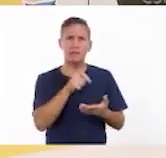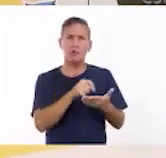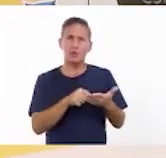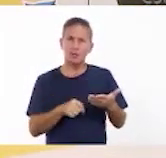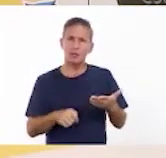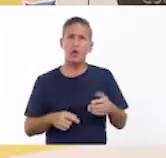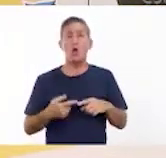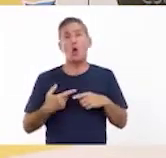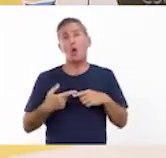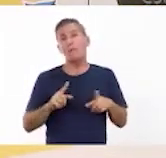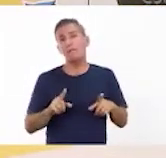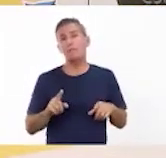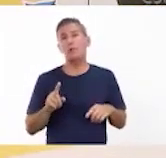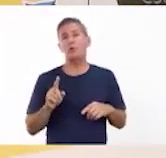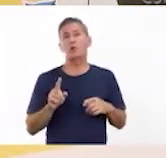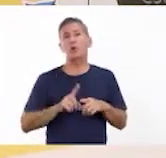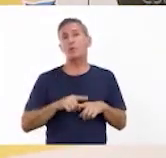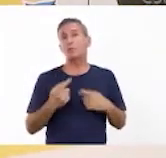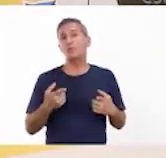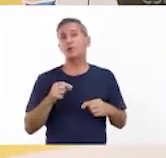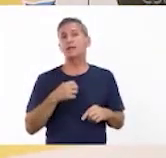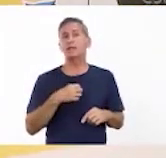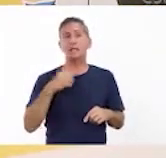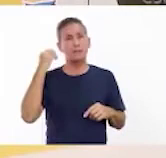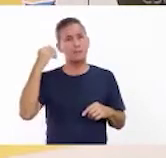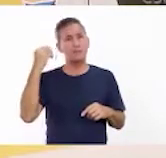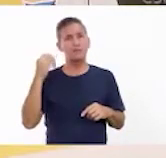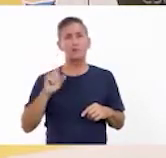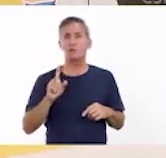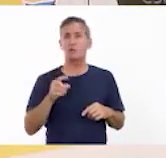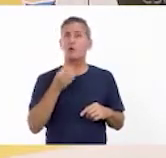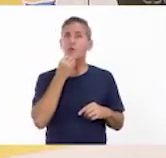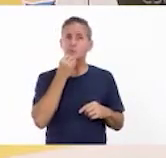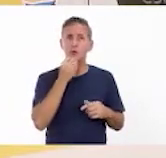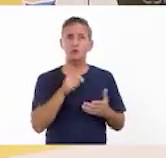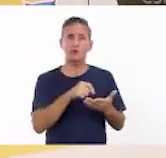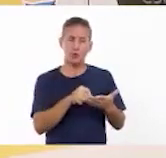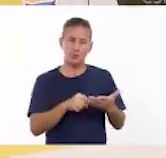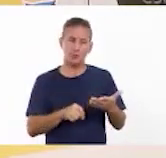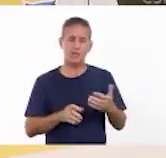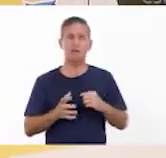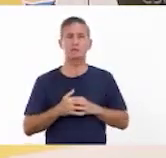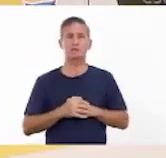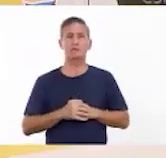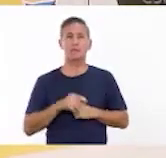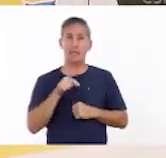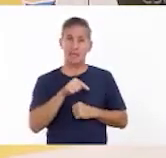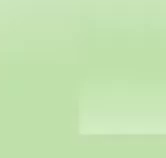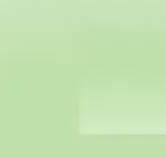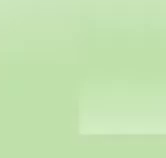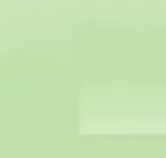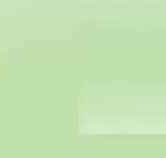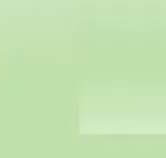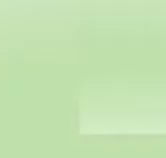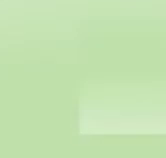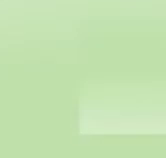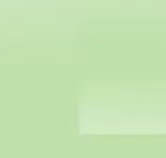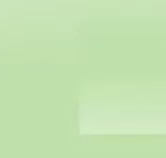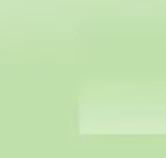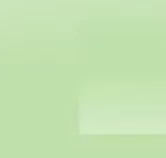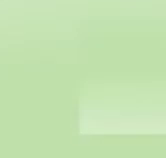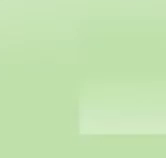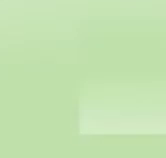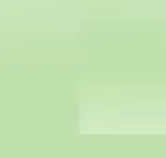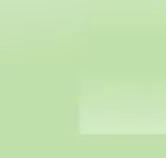puedan copiar, porque creo que no han podido copiar estos tiempos.